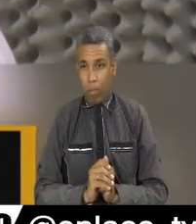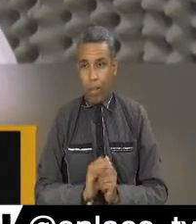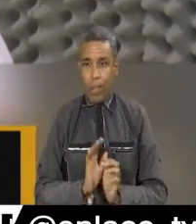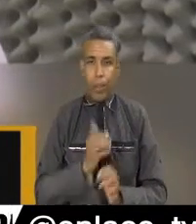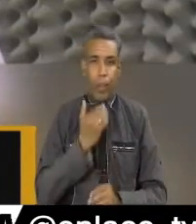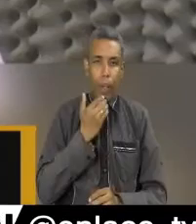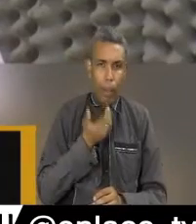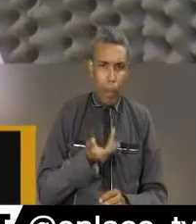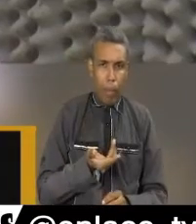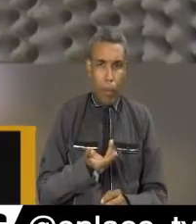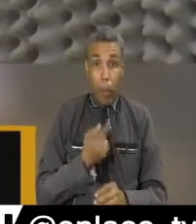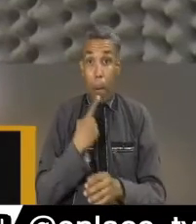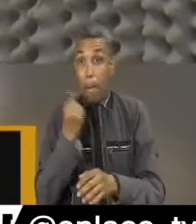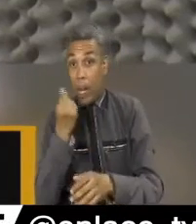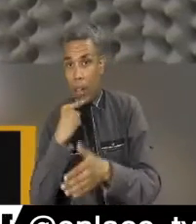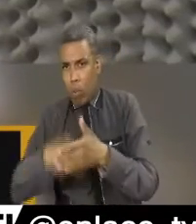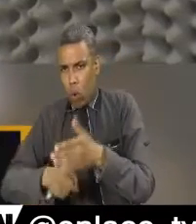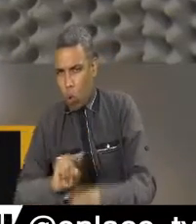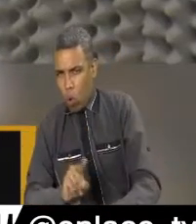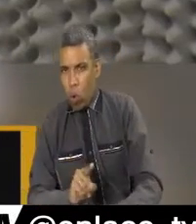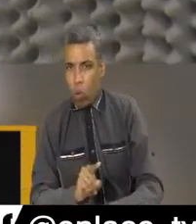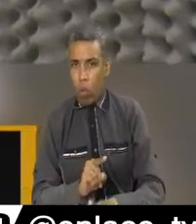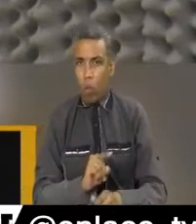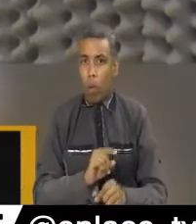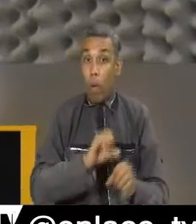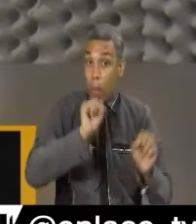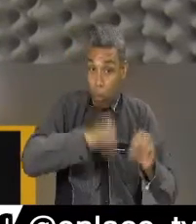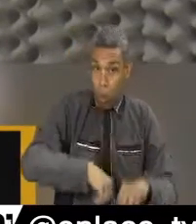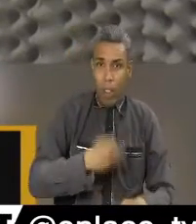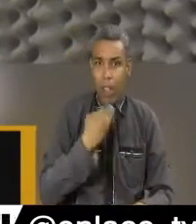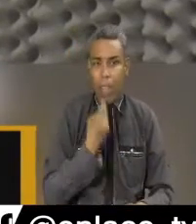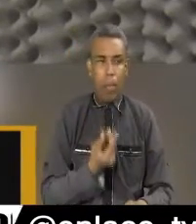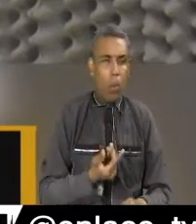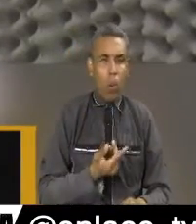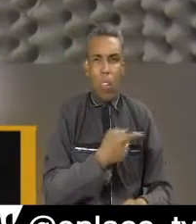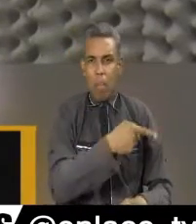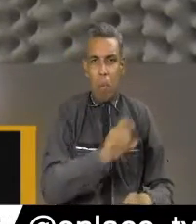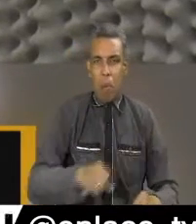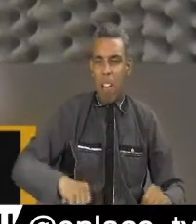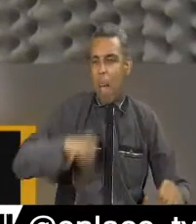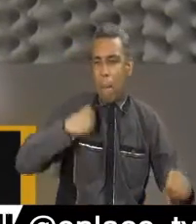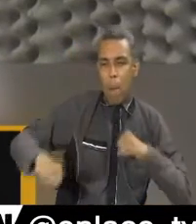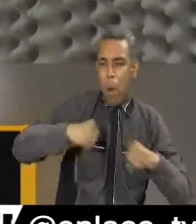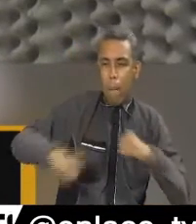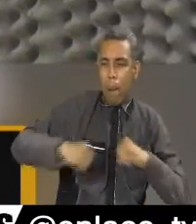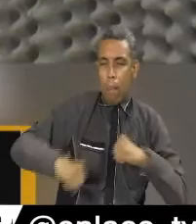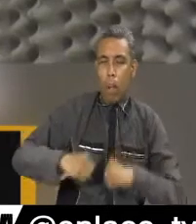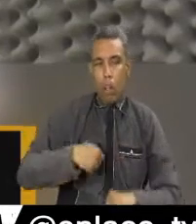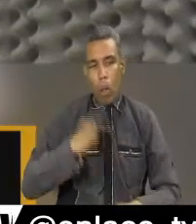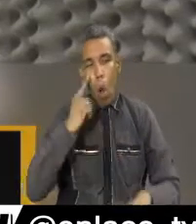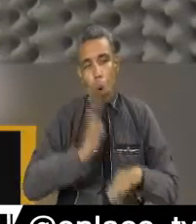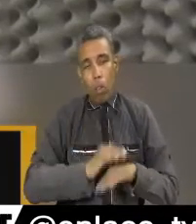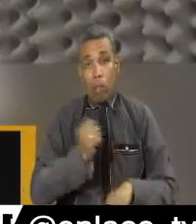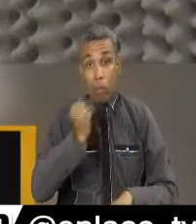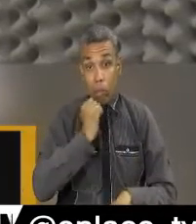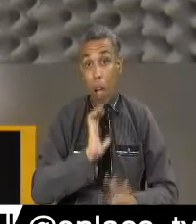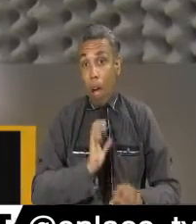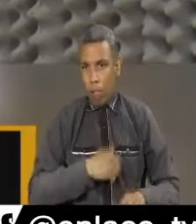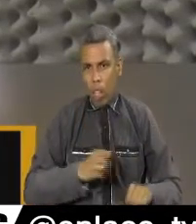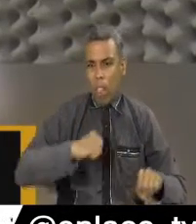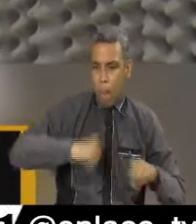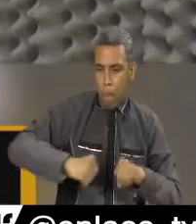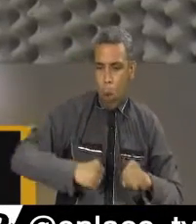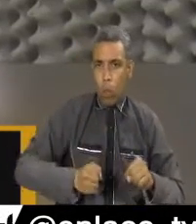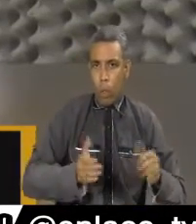inmuebles, de daños en inmuebles, el tema ambiental, infracciones urbanísticas, todo ese tipo de situaciones se han